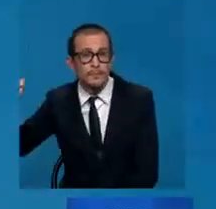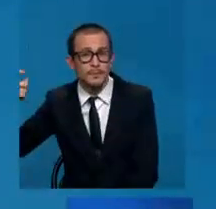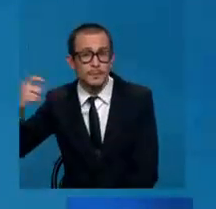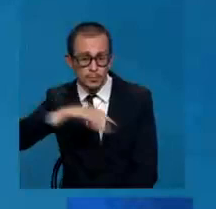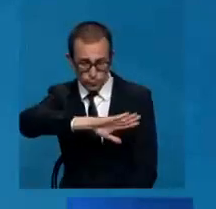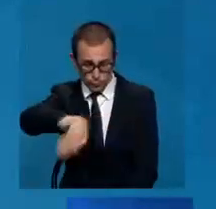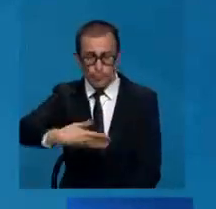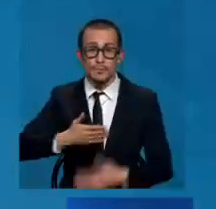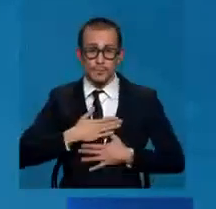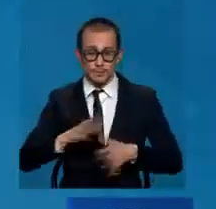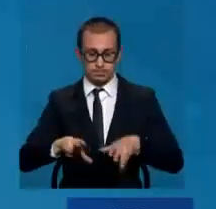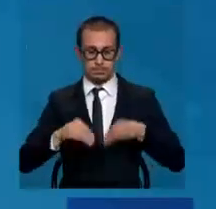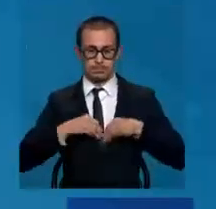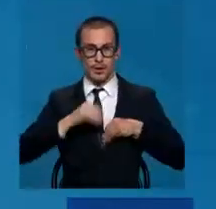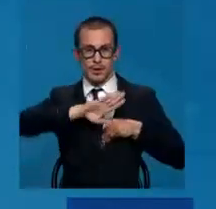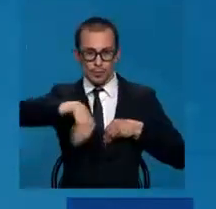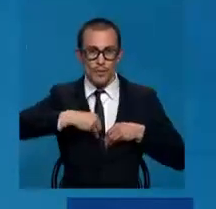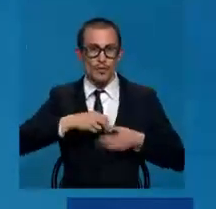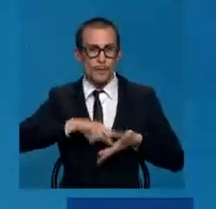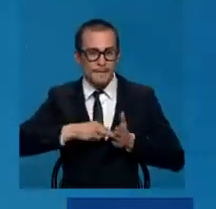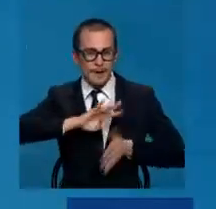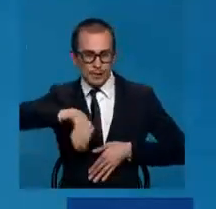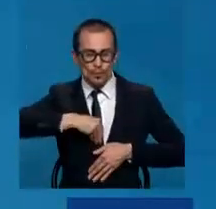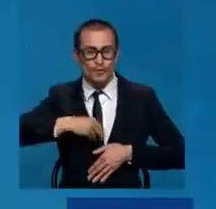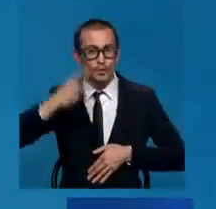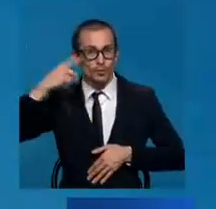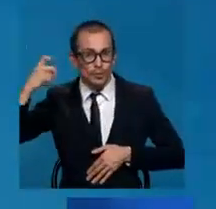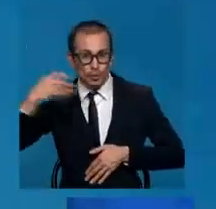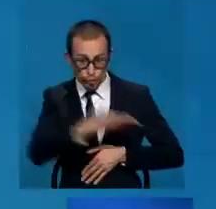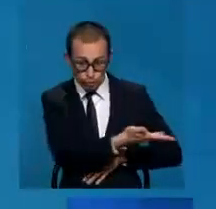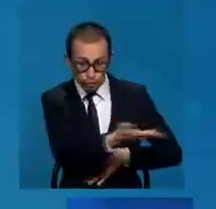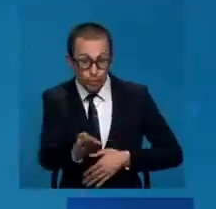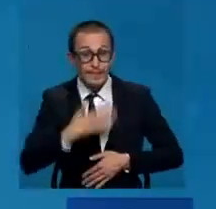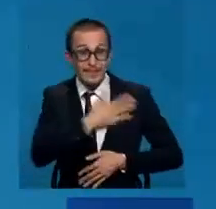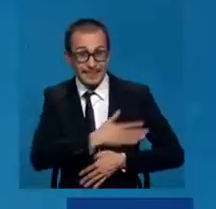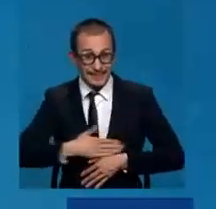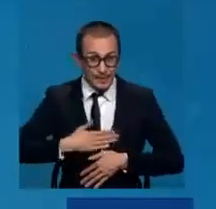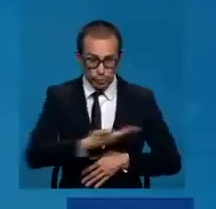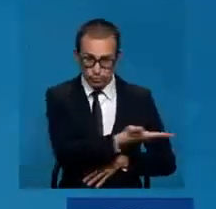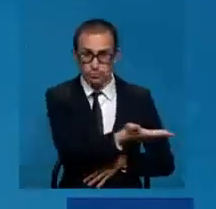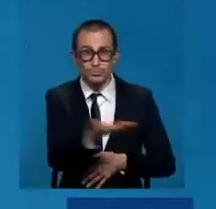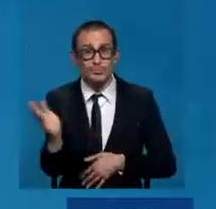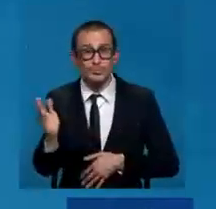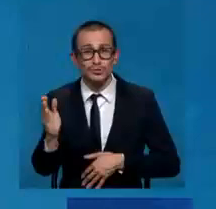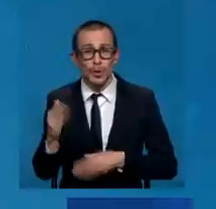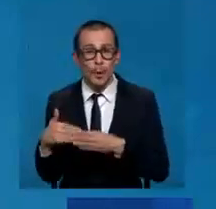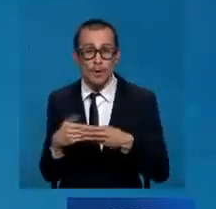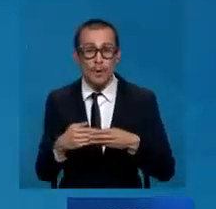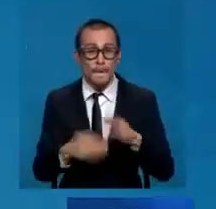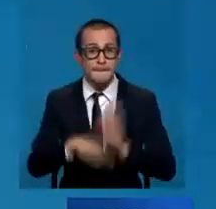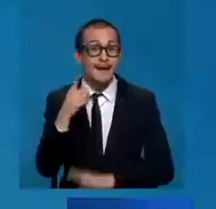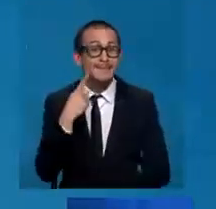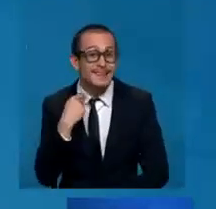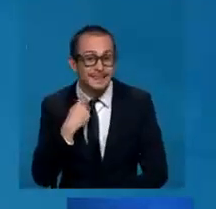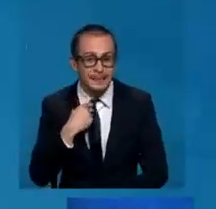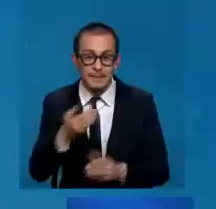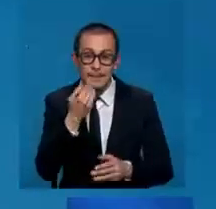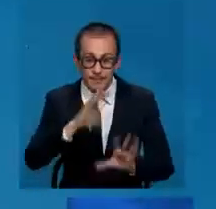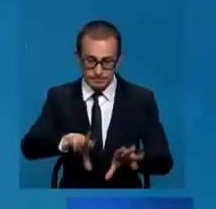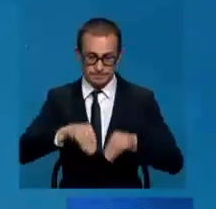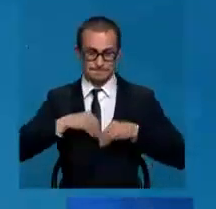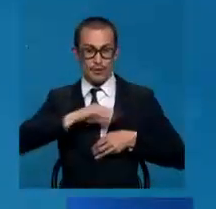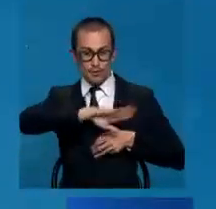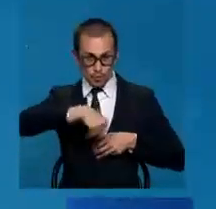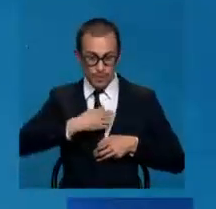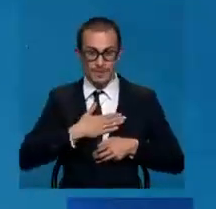sido nuestros problemas y nuestros sueños. Sus anhelos y sus prioridades han sido nuestros anhelos